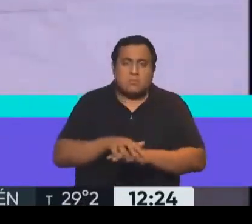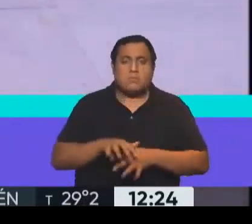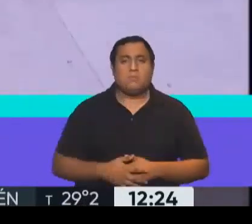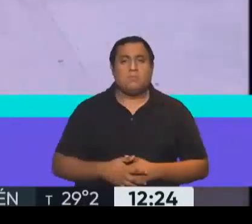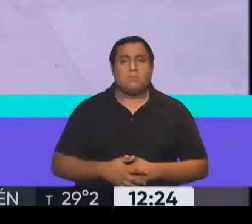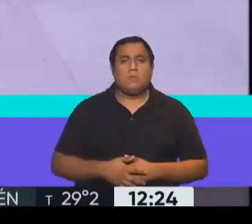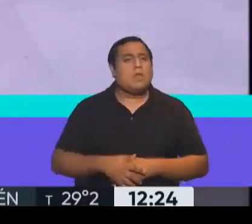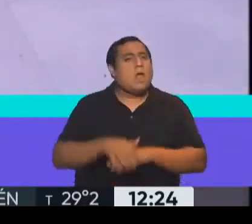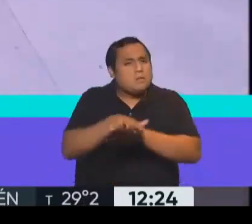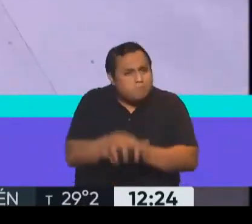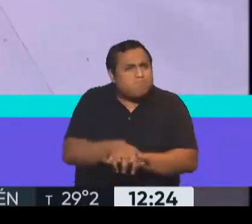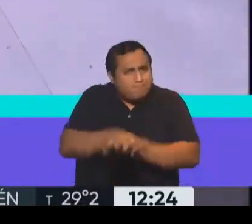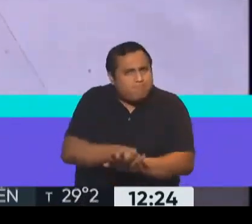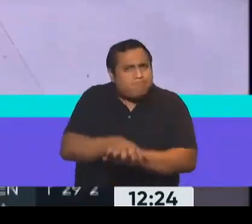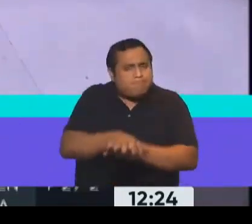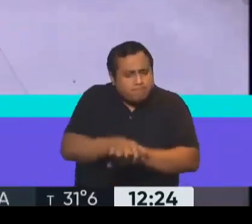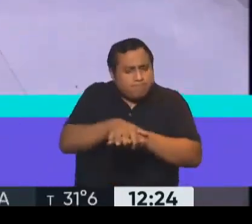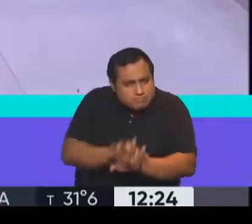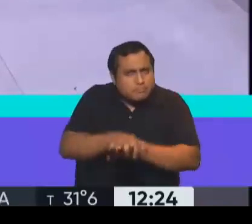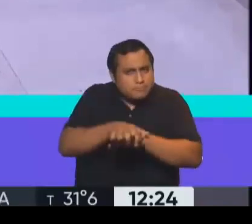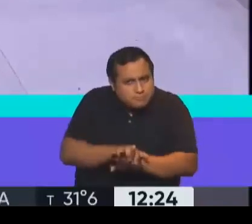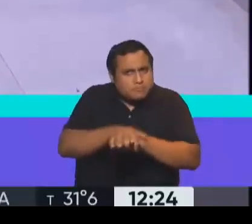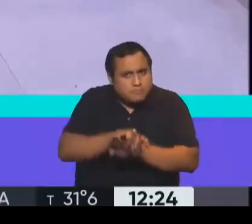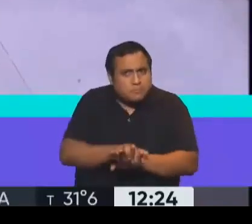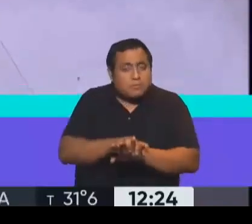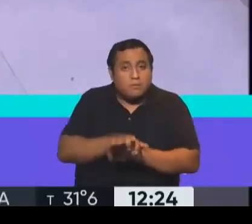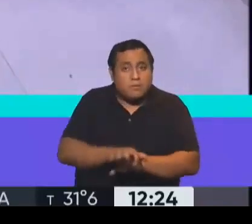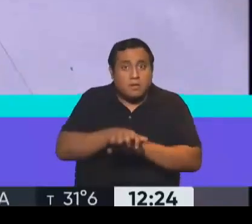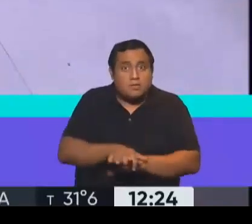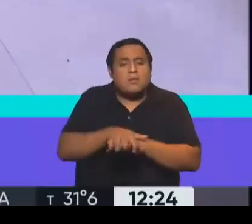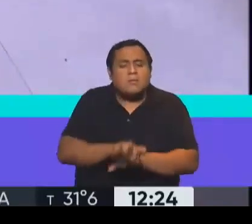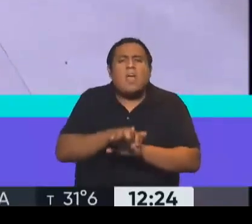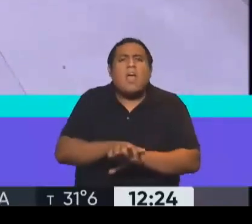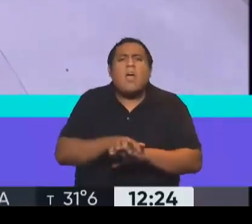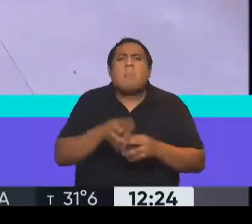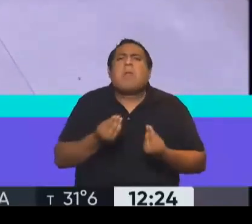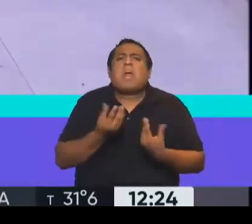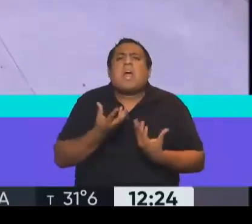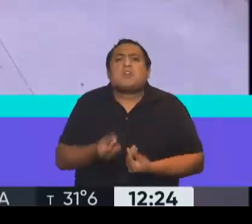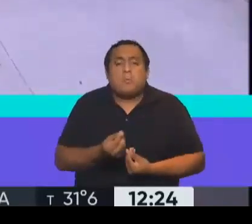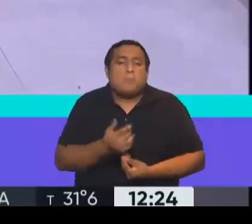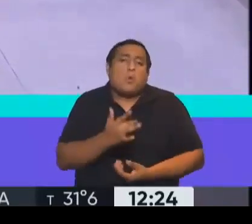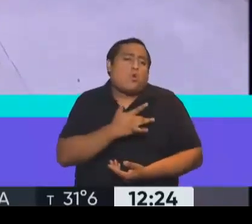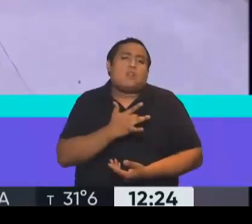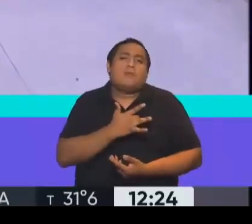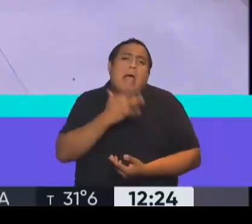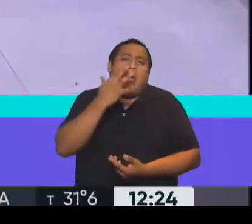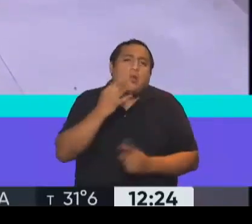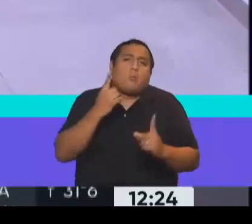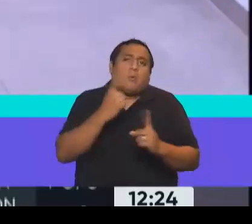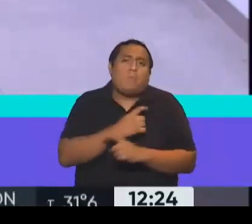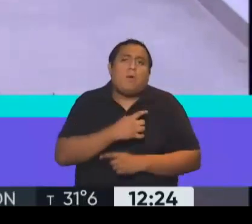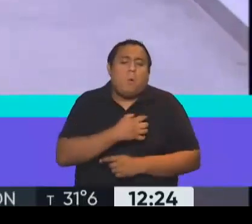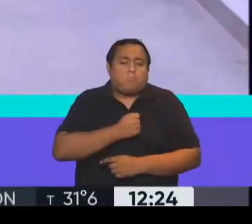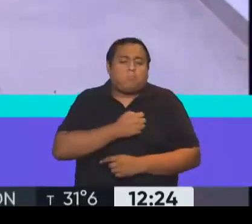2. Y así vamos a estar manteniendo a ese corazón que algo le debe haber pasado, ¿sí?